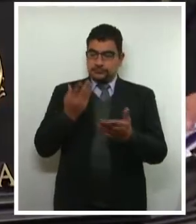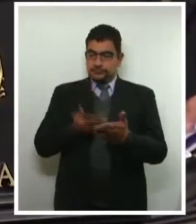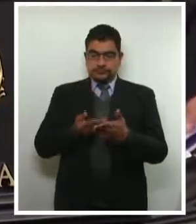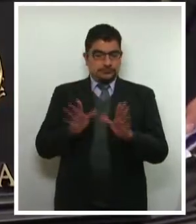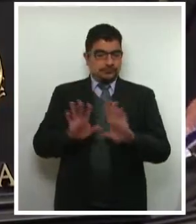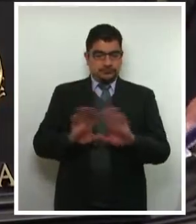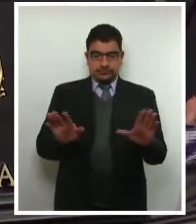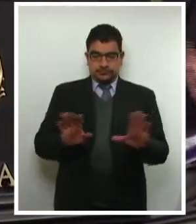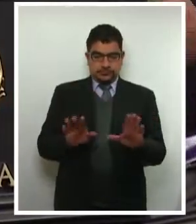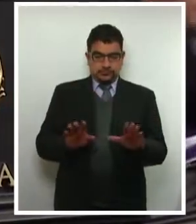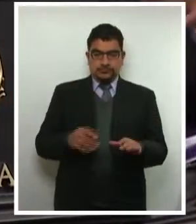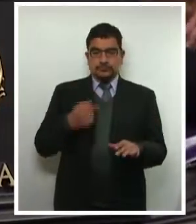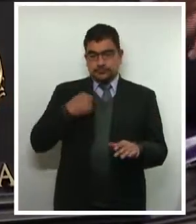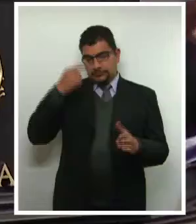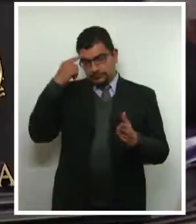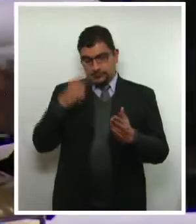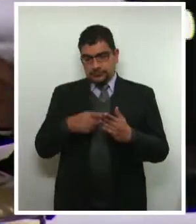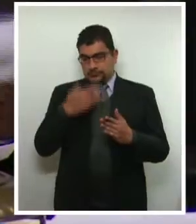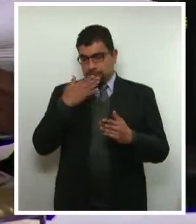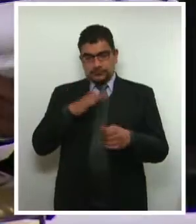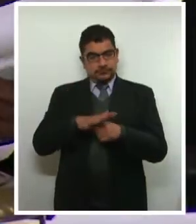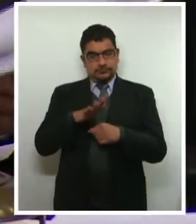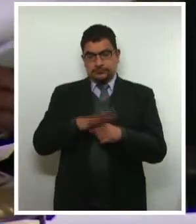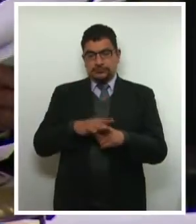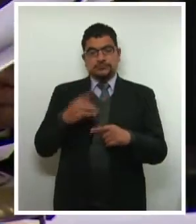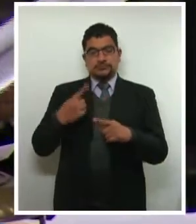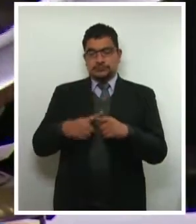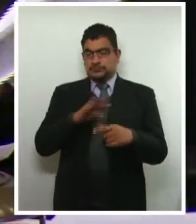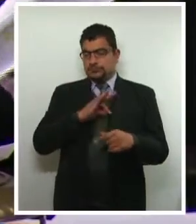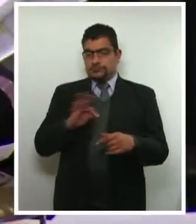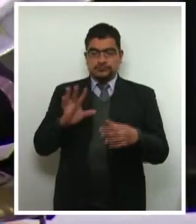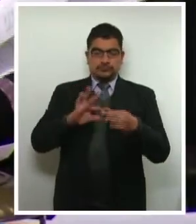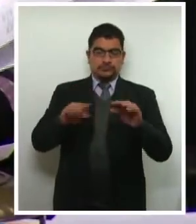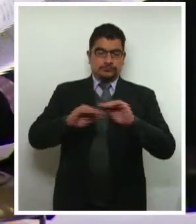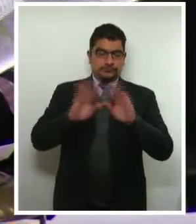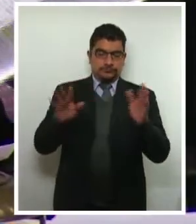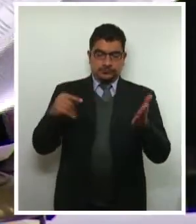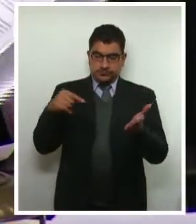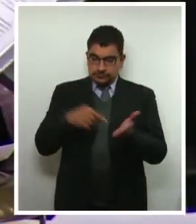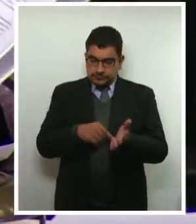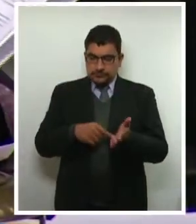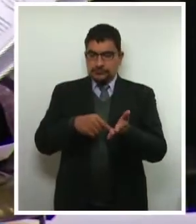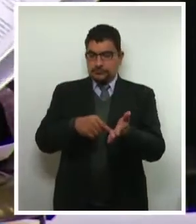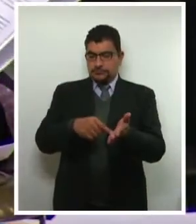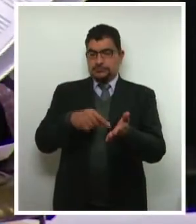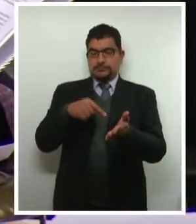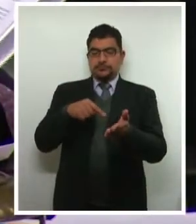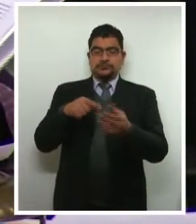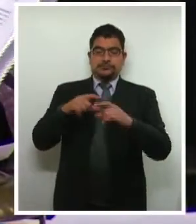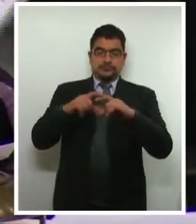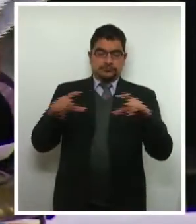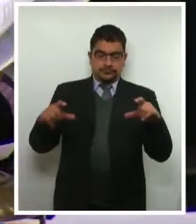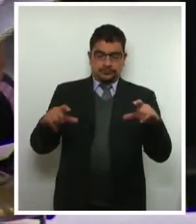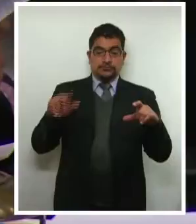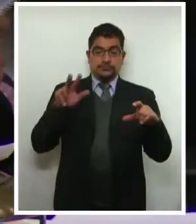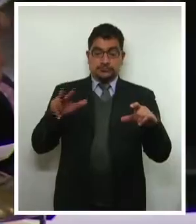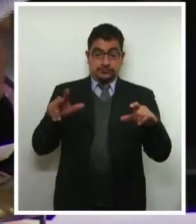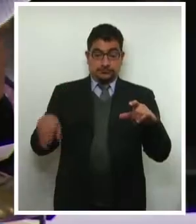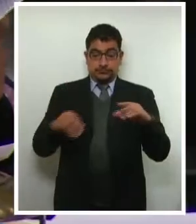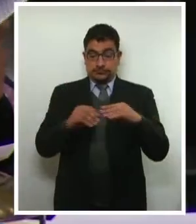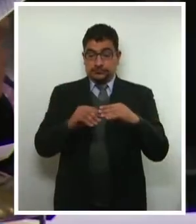creo que más bien lo que conviene es que alguien pueda aclarar. Aquí está diciendo el transitorio que